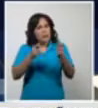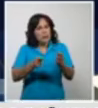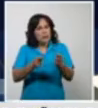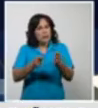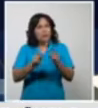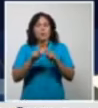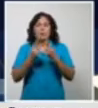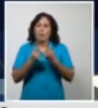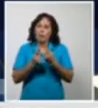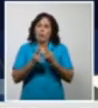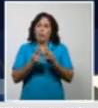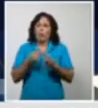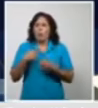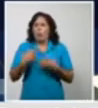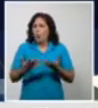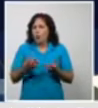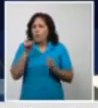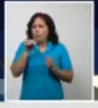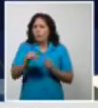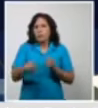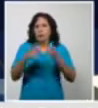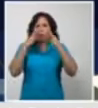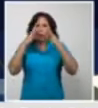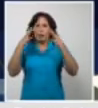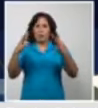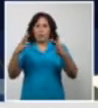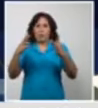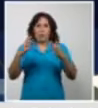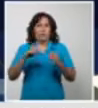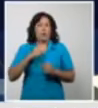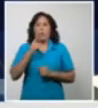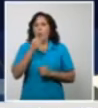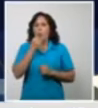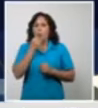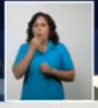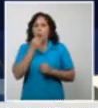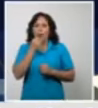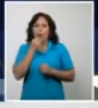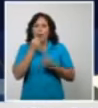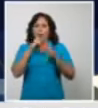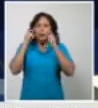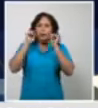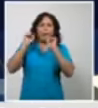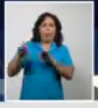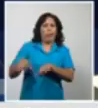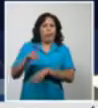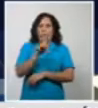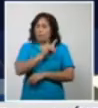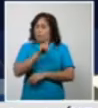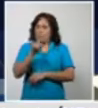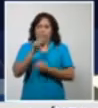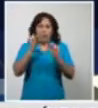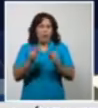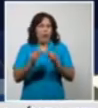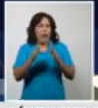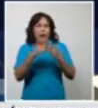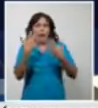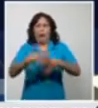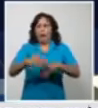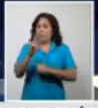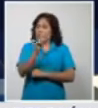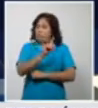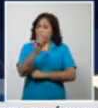y de ahí la importancia de que no bajemos la guardia, que se